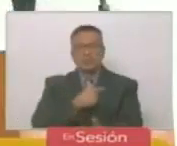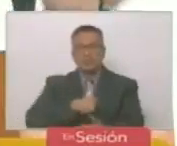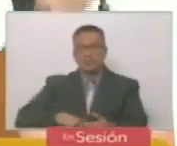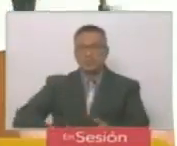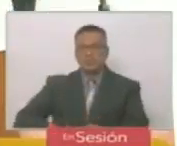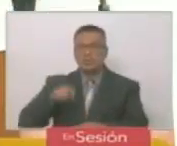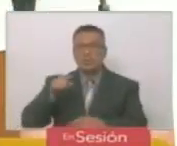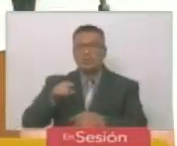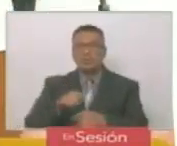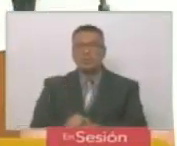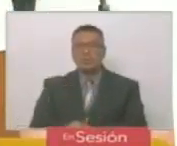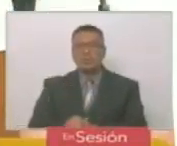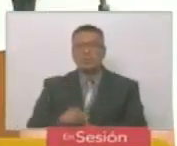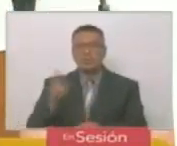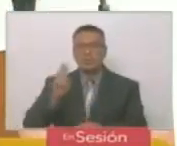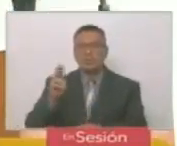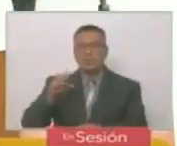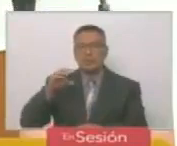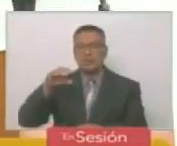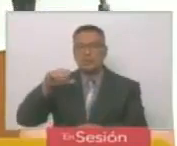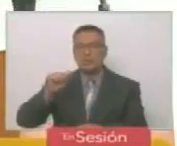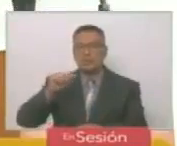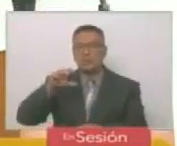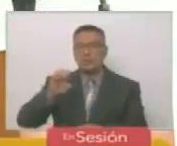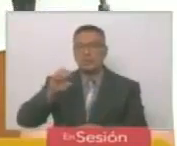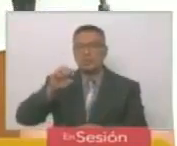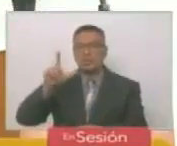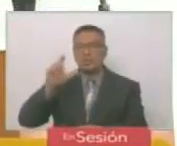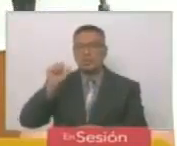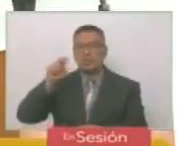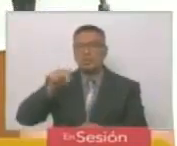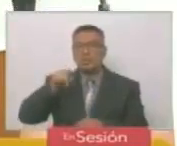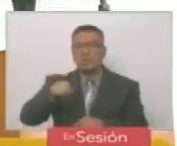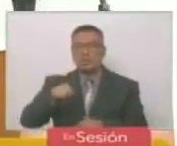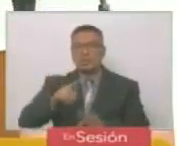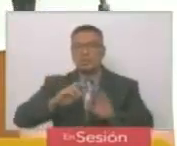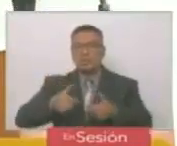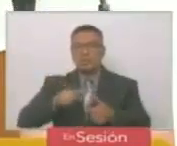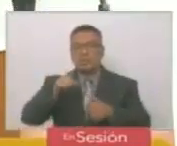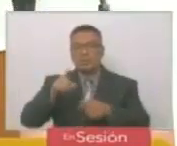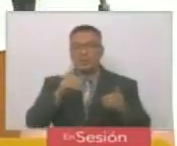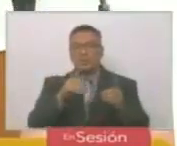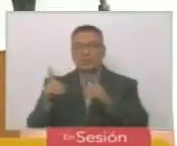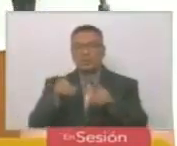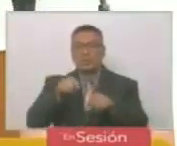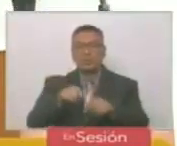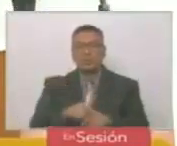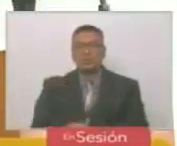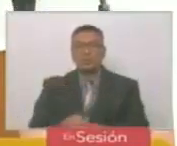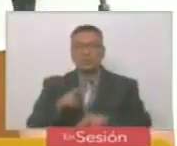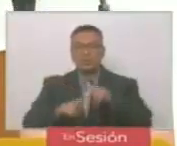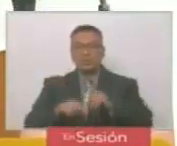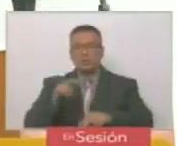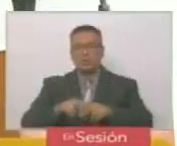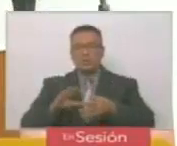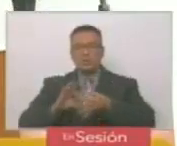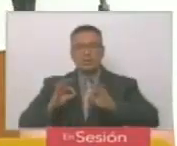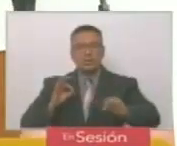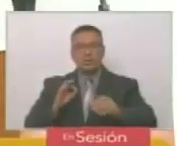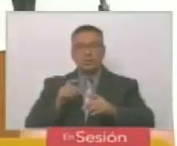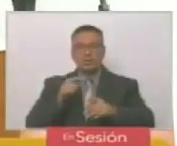nada más y nada menos que a la República de Azerbaiyán. Y de allí surgió, de ese debate surgió, la creación de la red